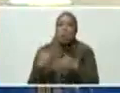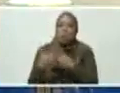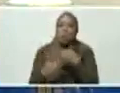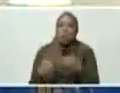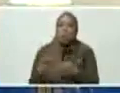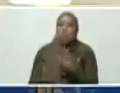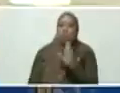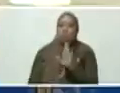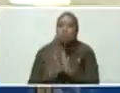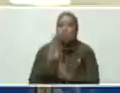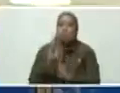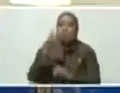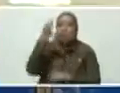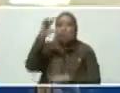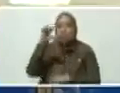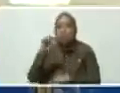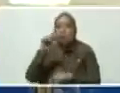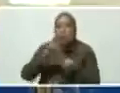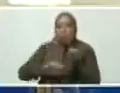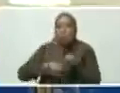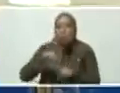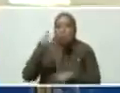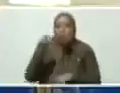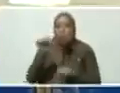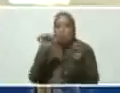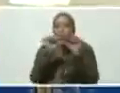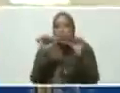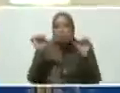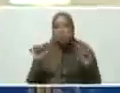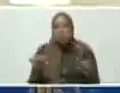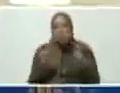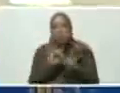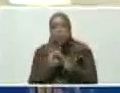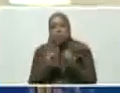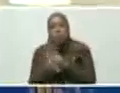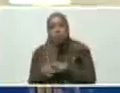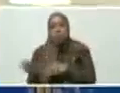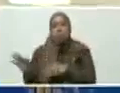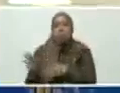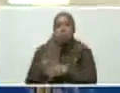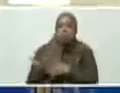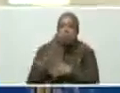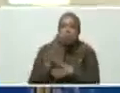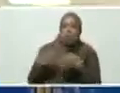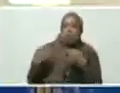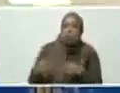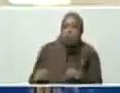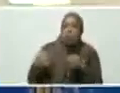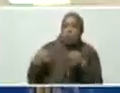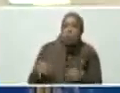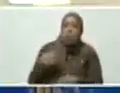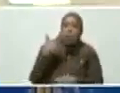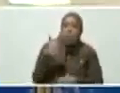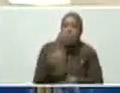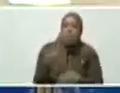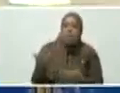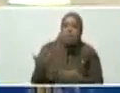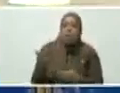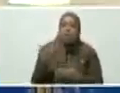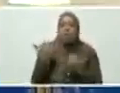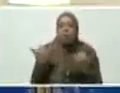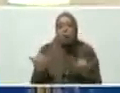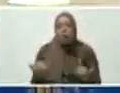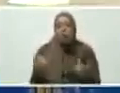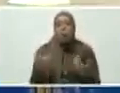tremendamente la inflación creamos un nuevo sistema de cambio que ha funcionado y funcionado bien ahora